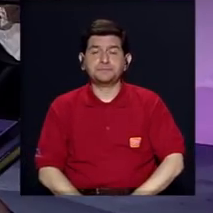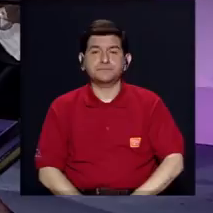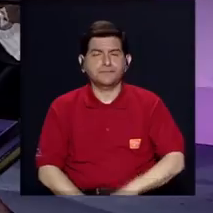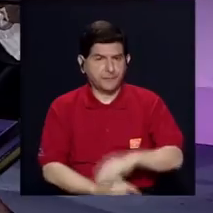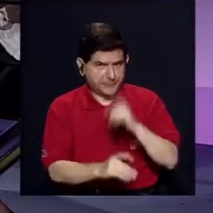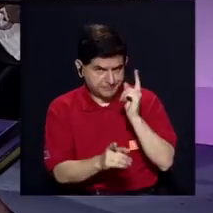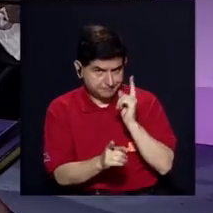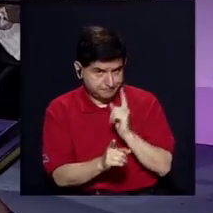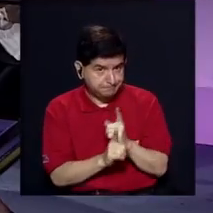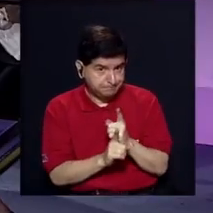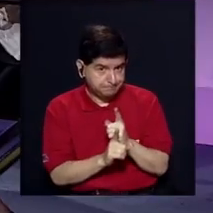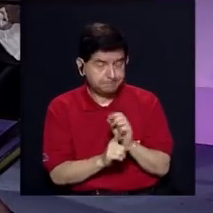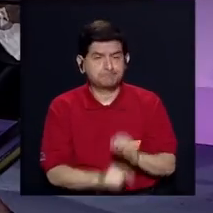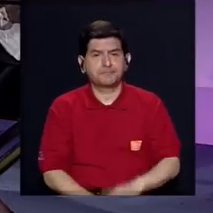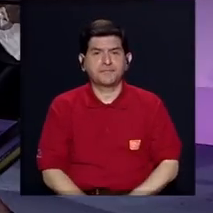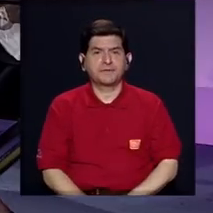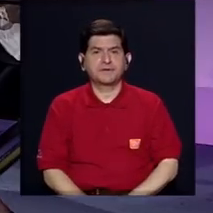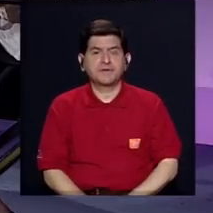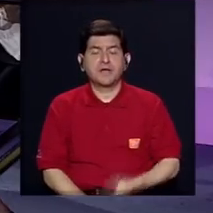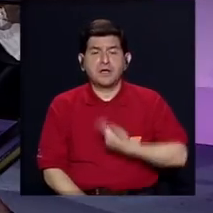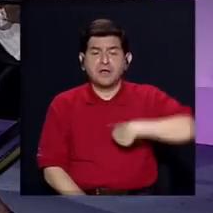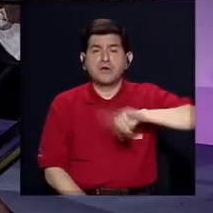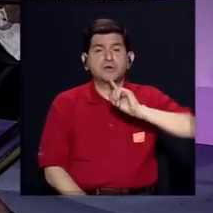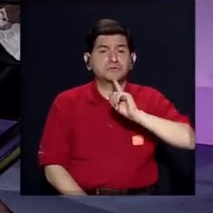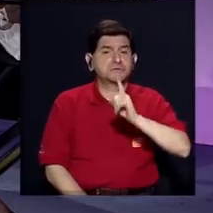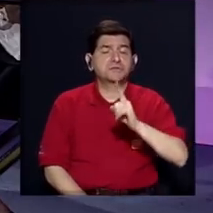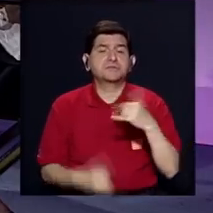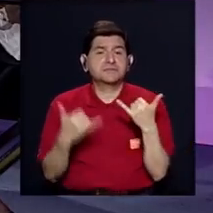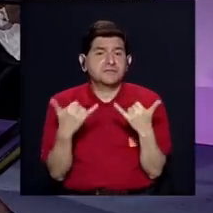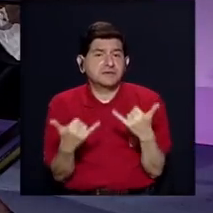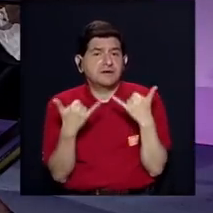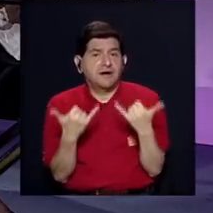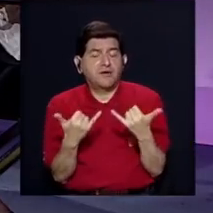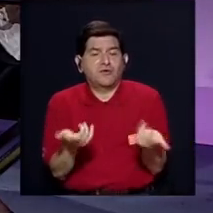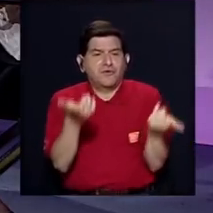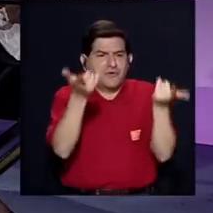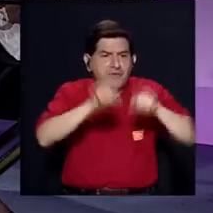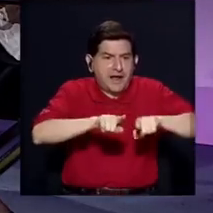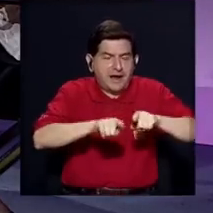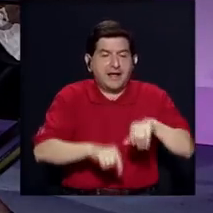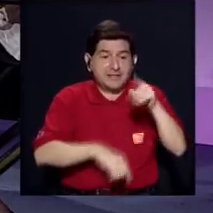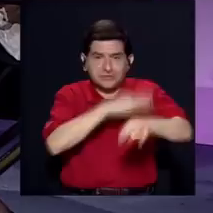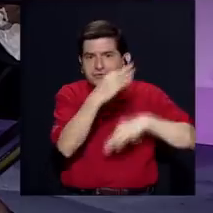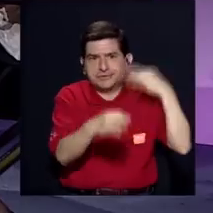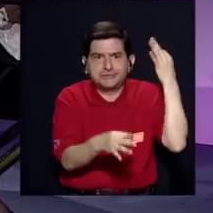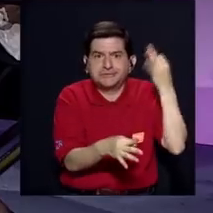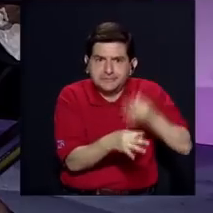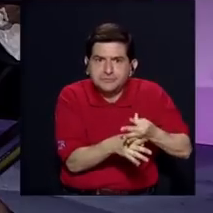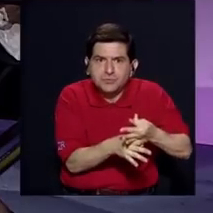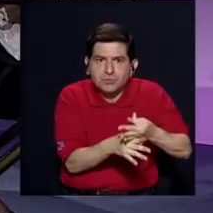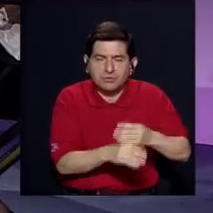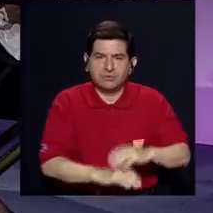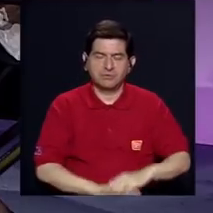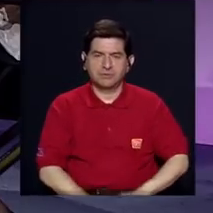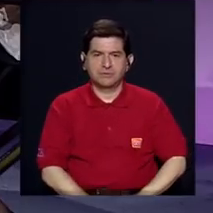efectivamente podríamos decir entonces que en un caso extremo como éste